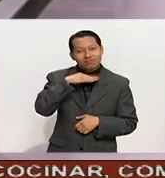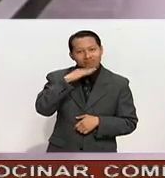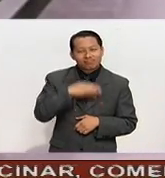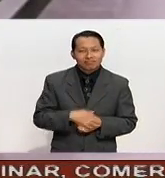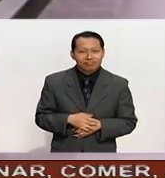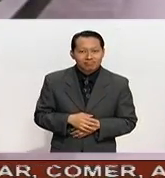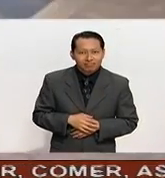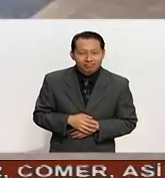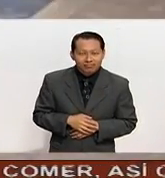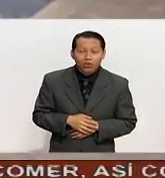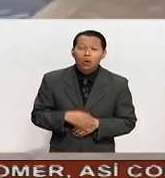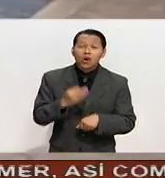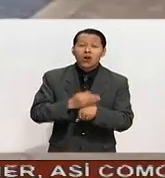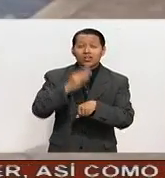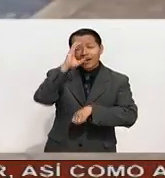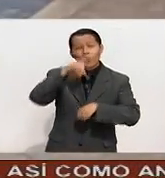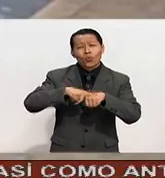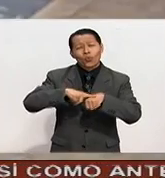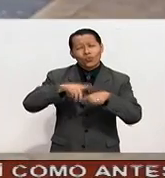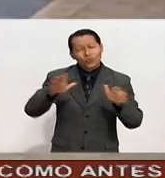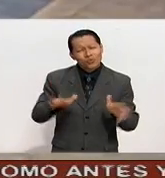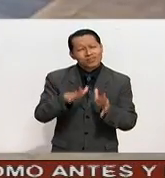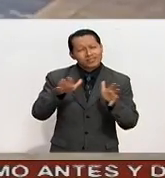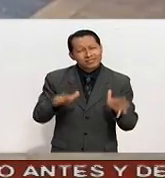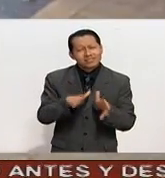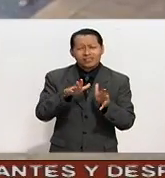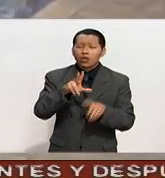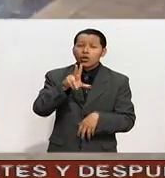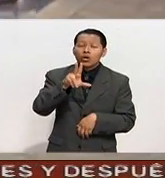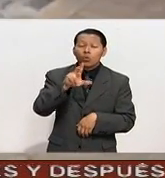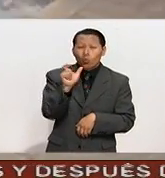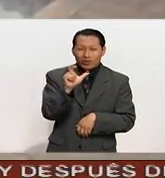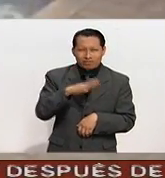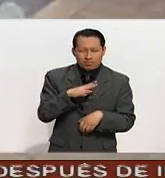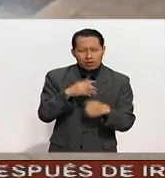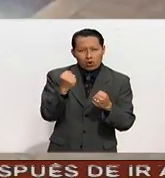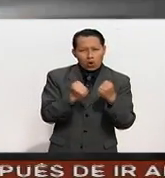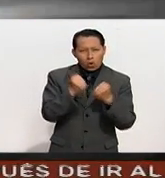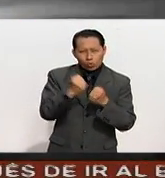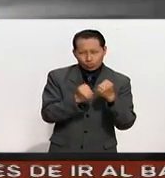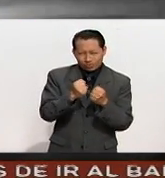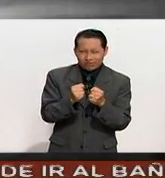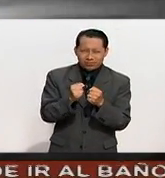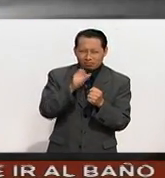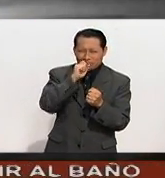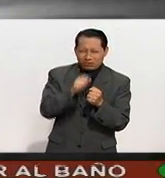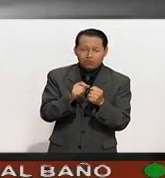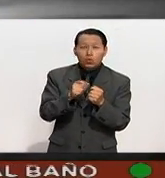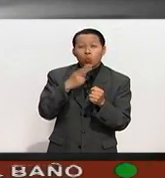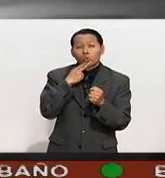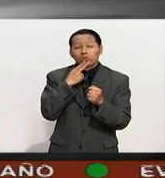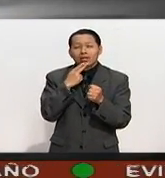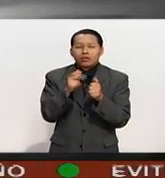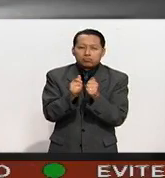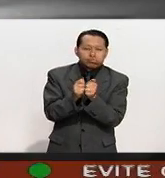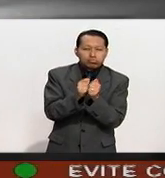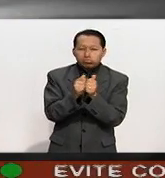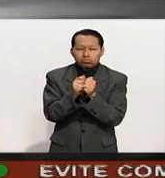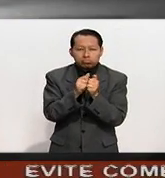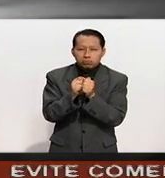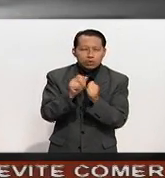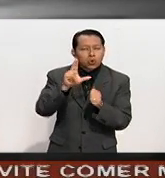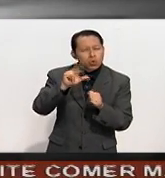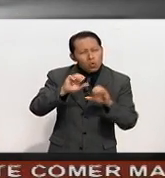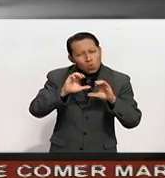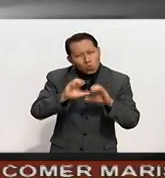ahora estamos fomentando esta cultura, no solamente de no textees mientras conduces, porque inclusive en algunos estados de la República Mexicana